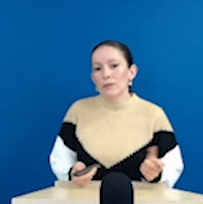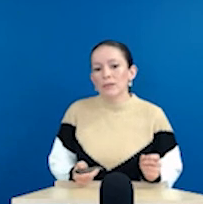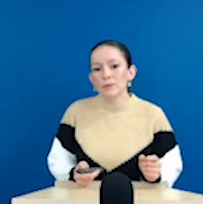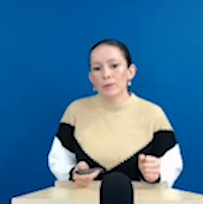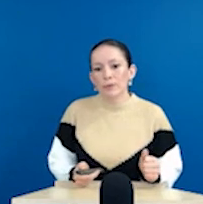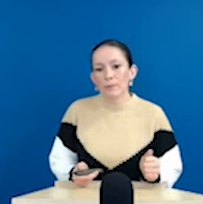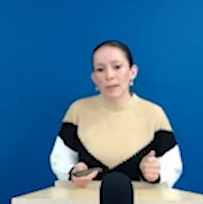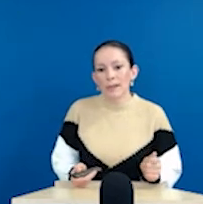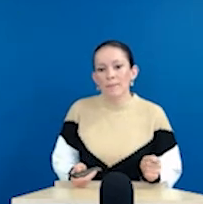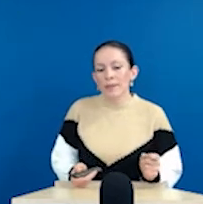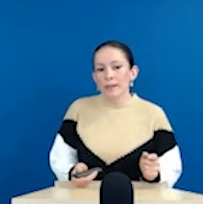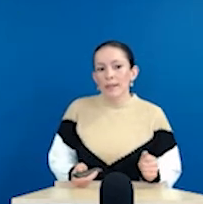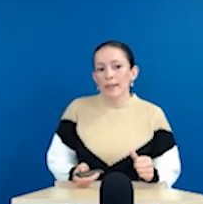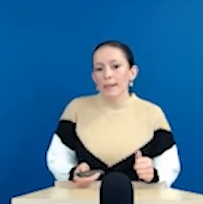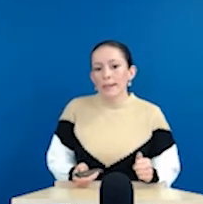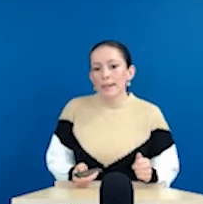de que es una trombocitopenia.